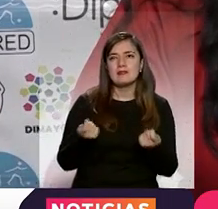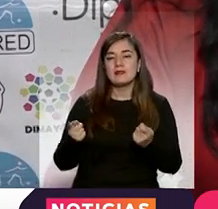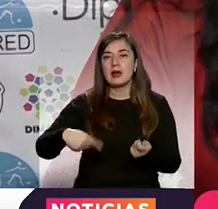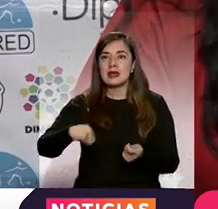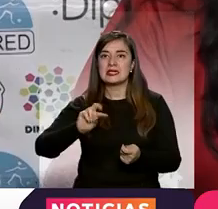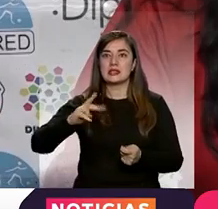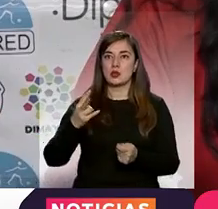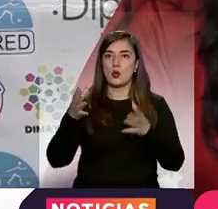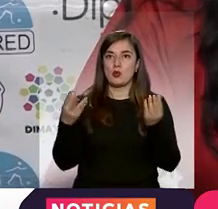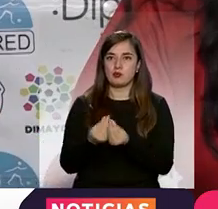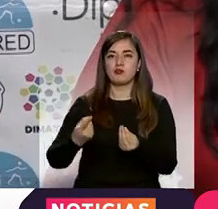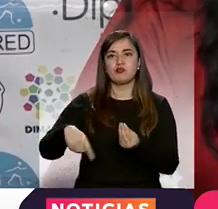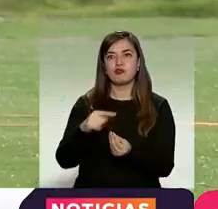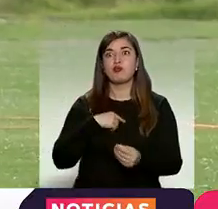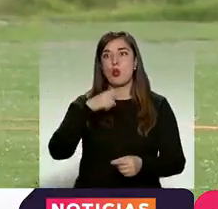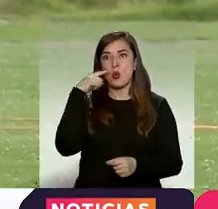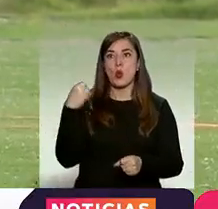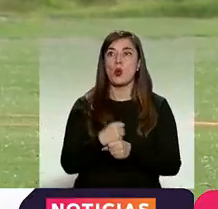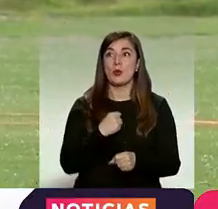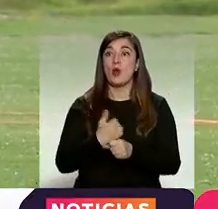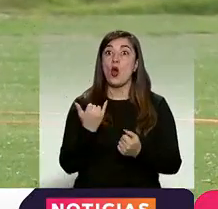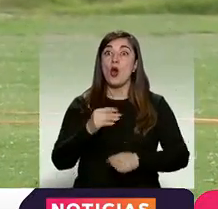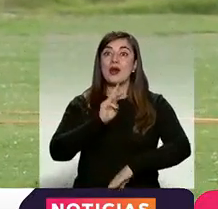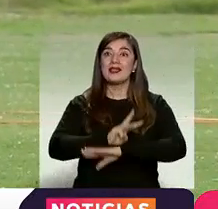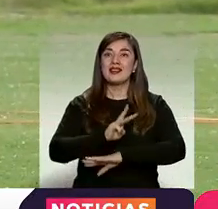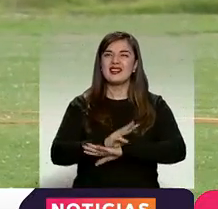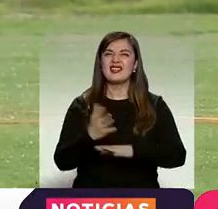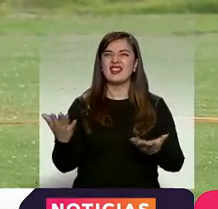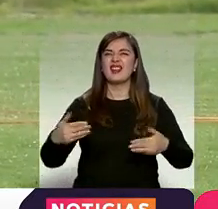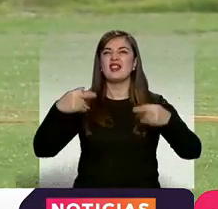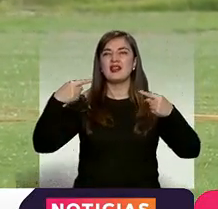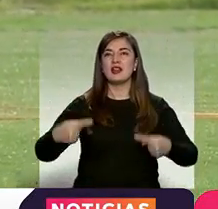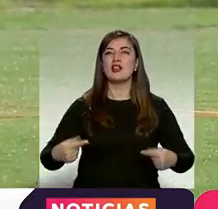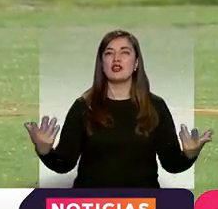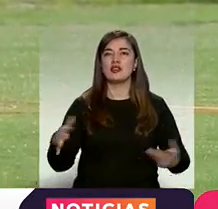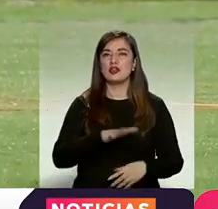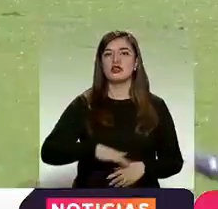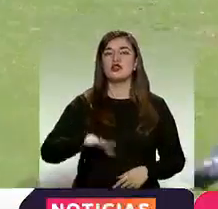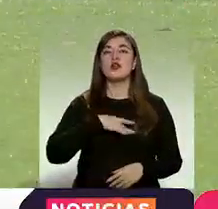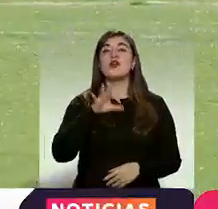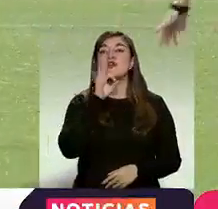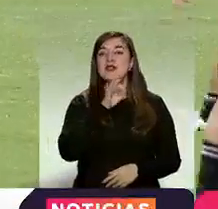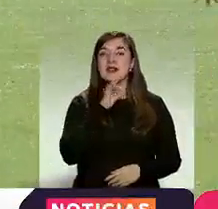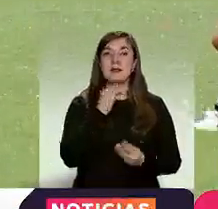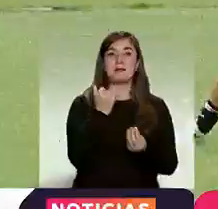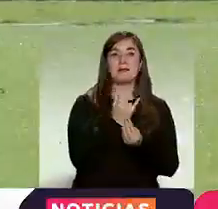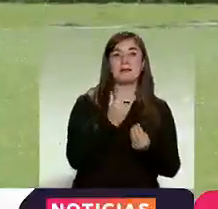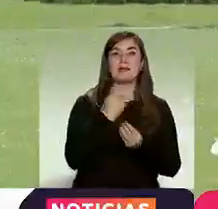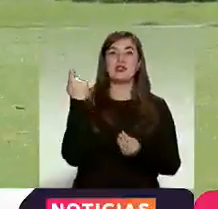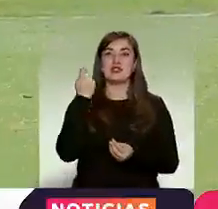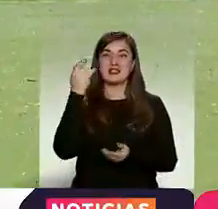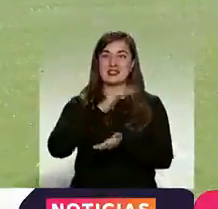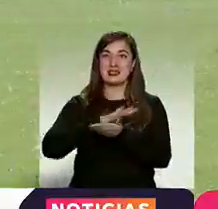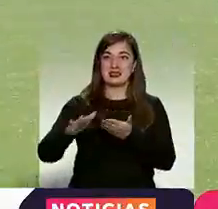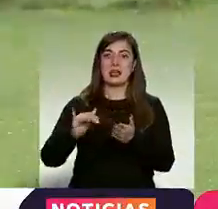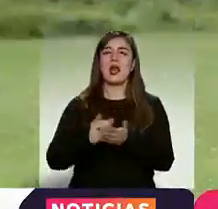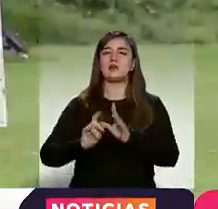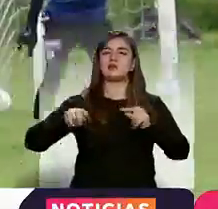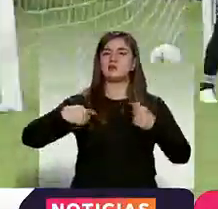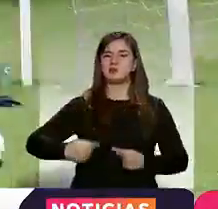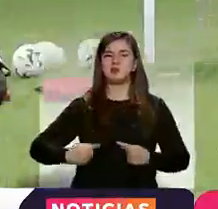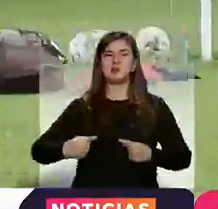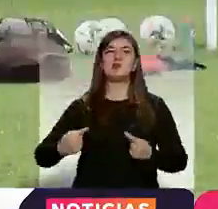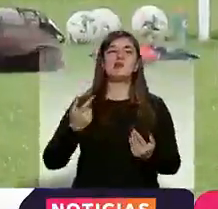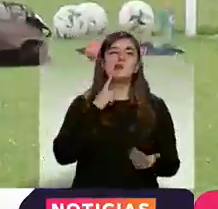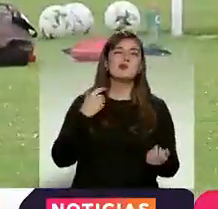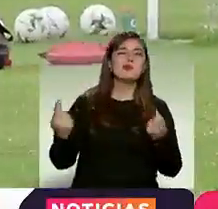un segundo tiempo bastante intenso. Hoy a las 3 de la tarde en el Estadio Bellorizonte de Villavicencio, Millonarios y Llaneras se enfrentan con el firme propósito